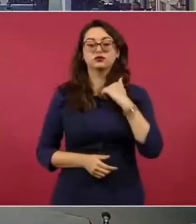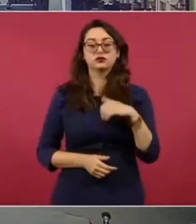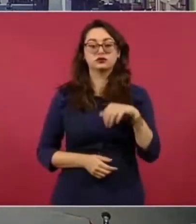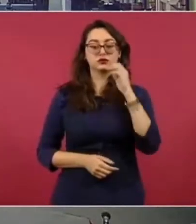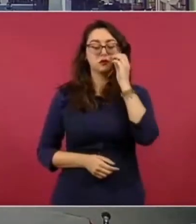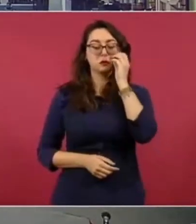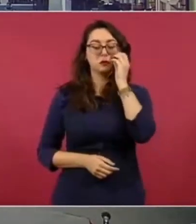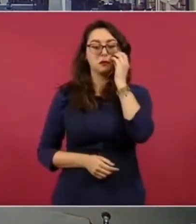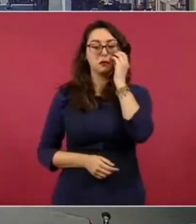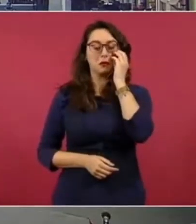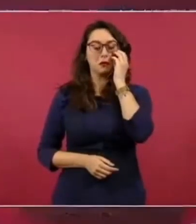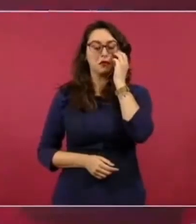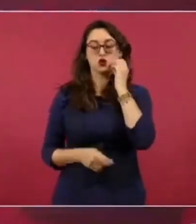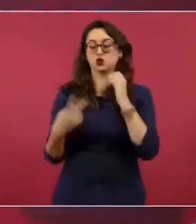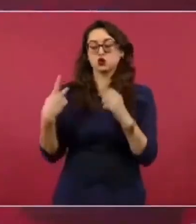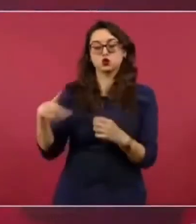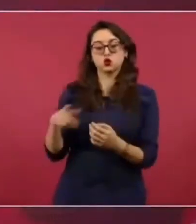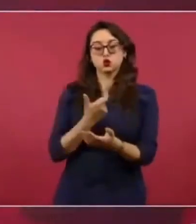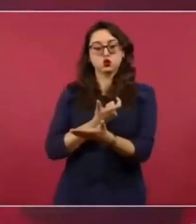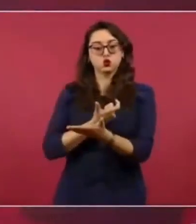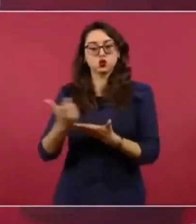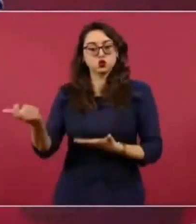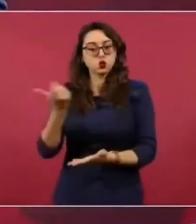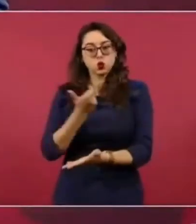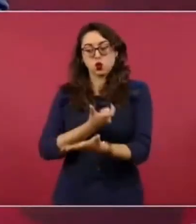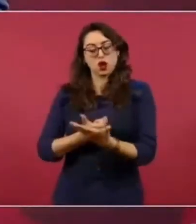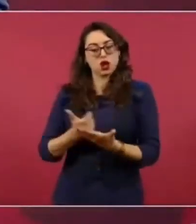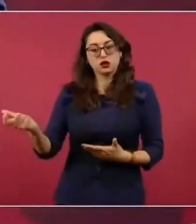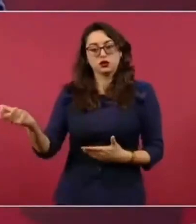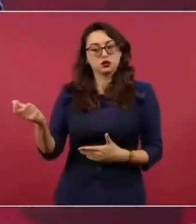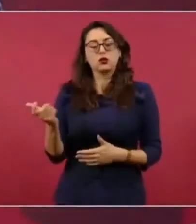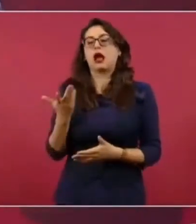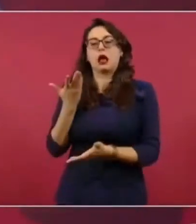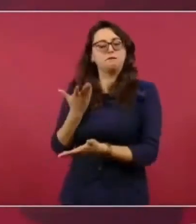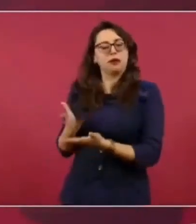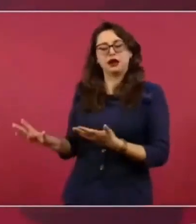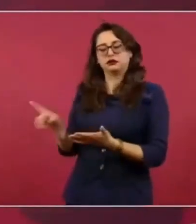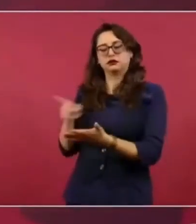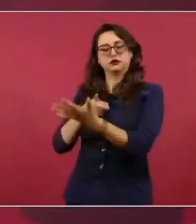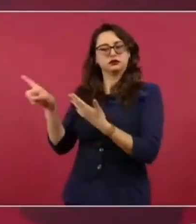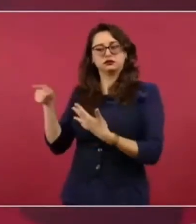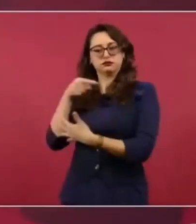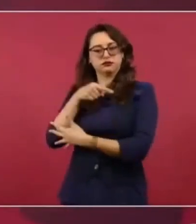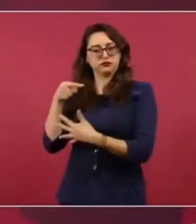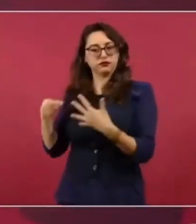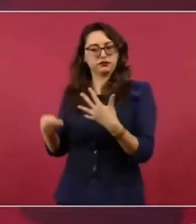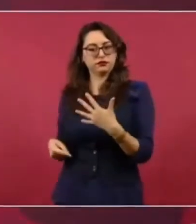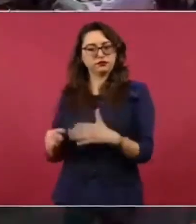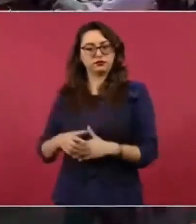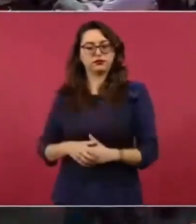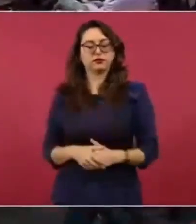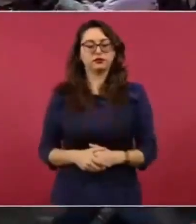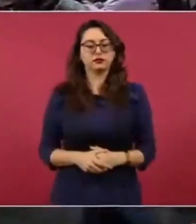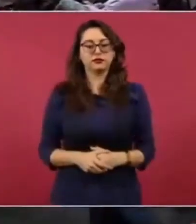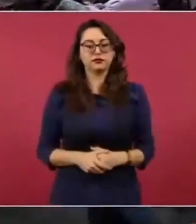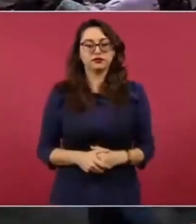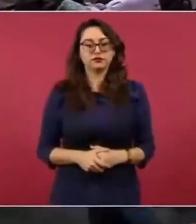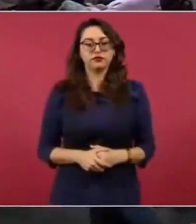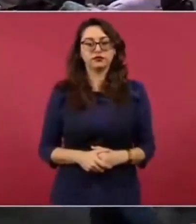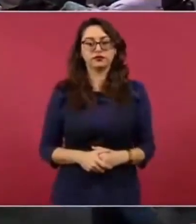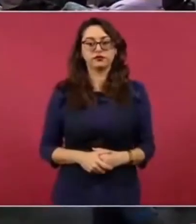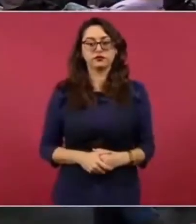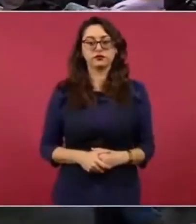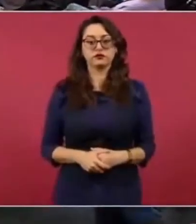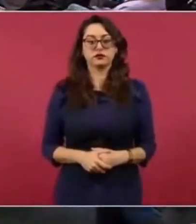Sí, lo que es el salario, básicamente. Aunque tengan menos horas, aunque tengan tiempo completo, eso gana